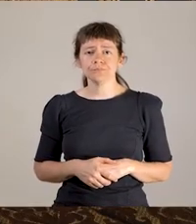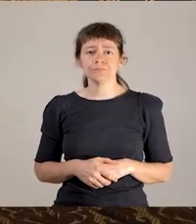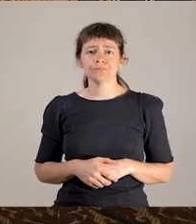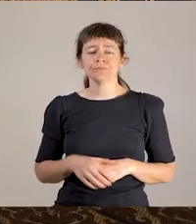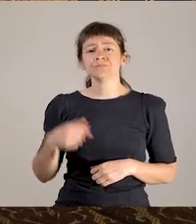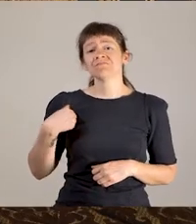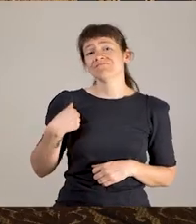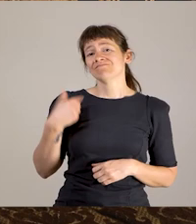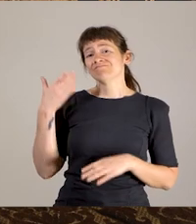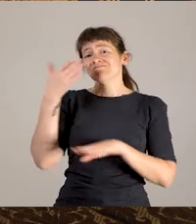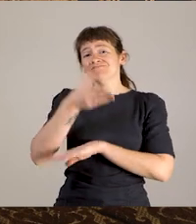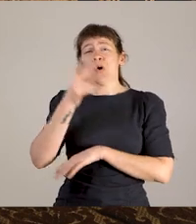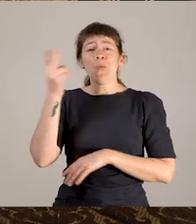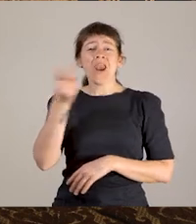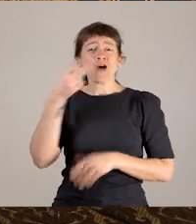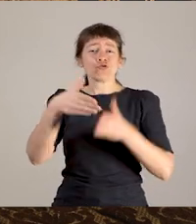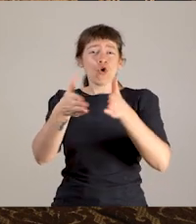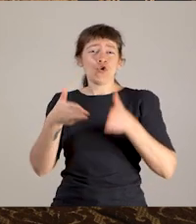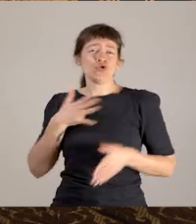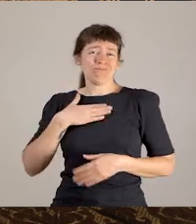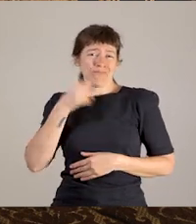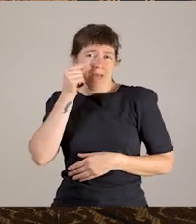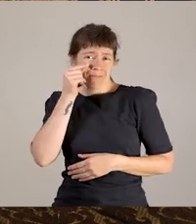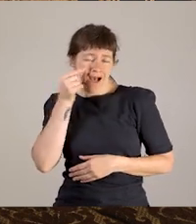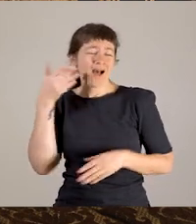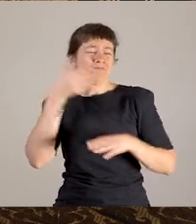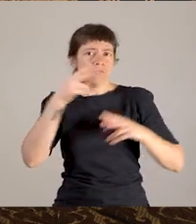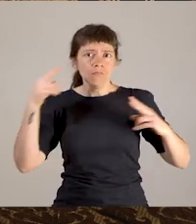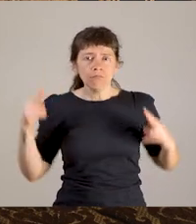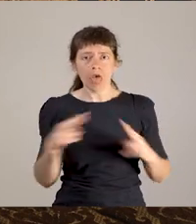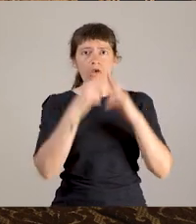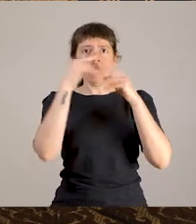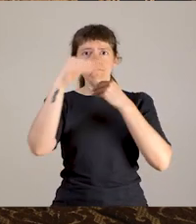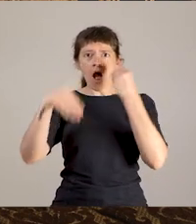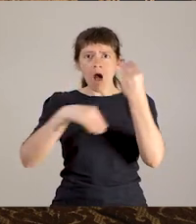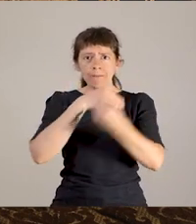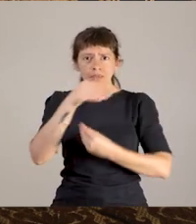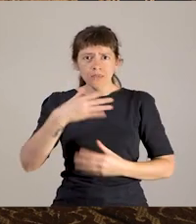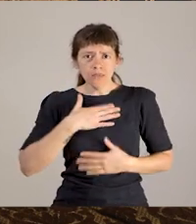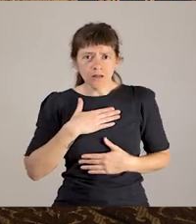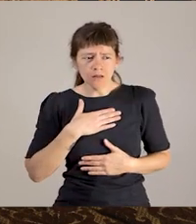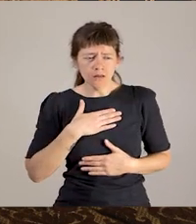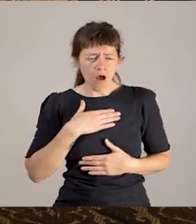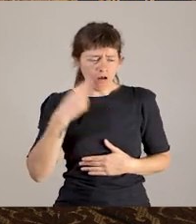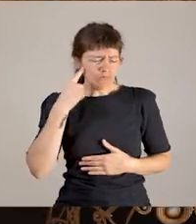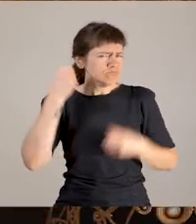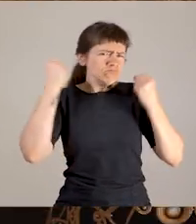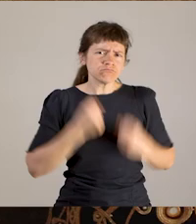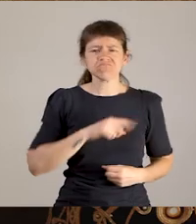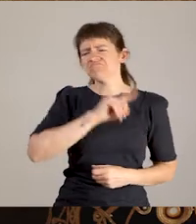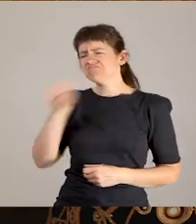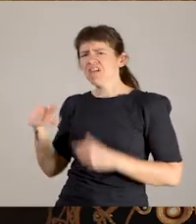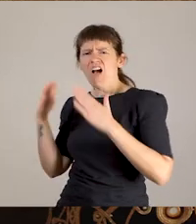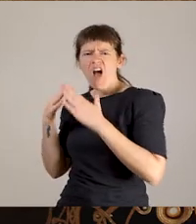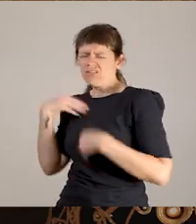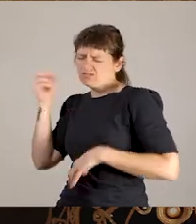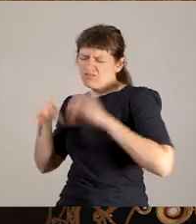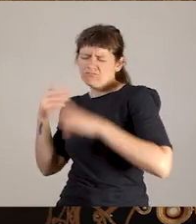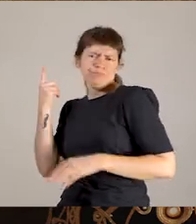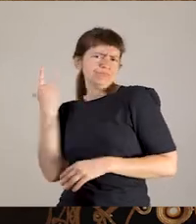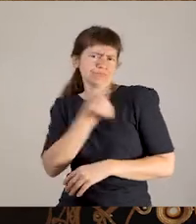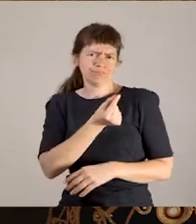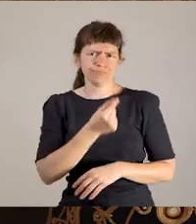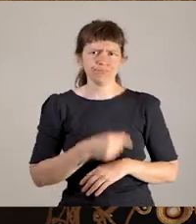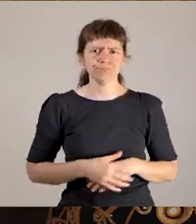Me reencontré con mi familia en el velatorio de mi papá. Y ahí fue cuando decidí irme. Volví del velatorio de mi